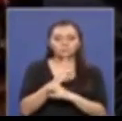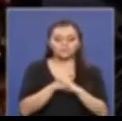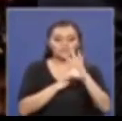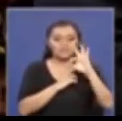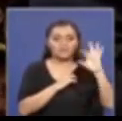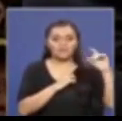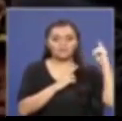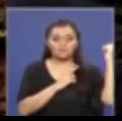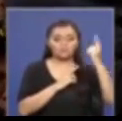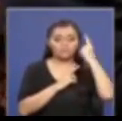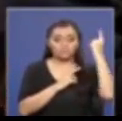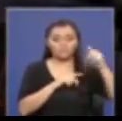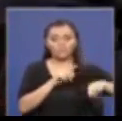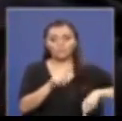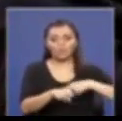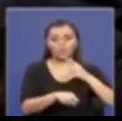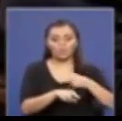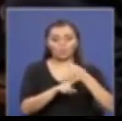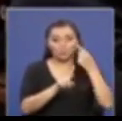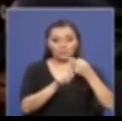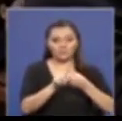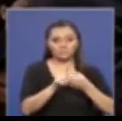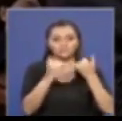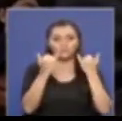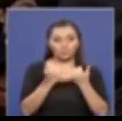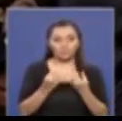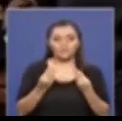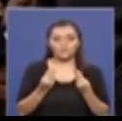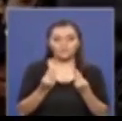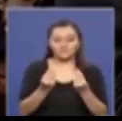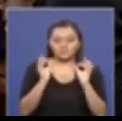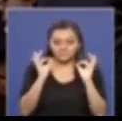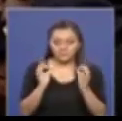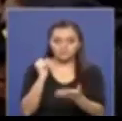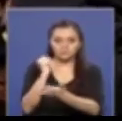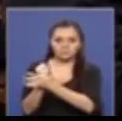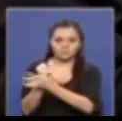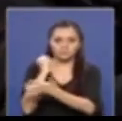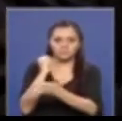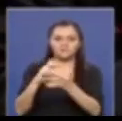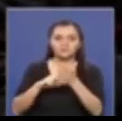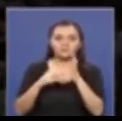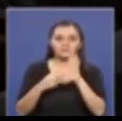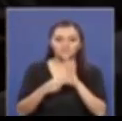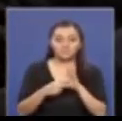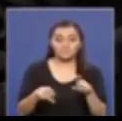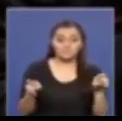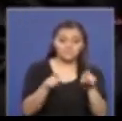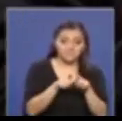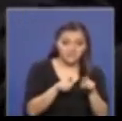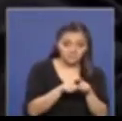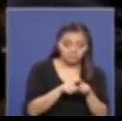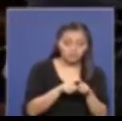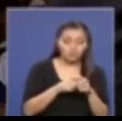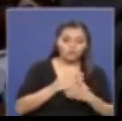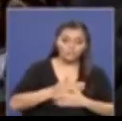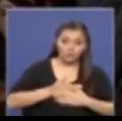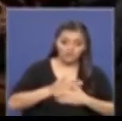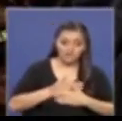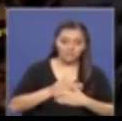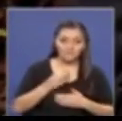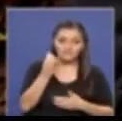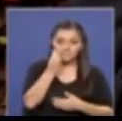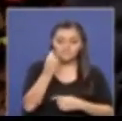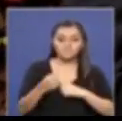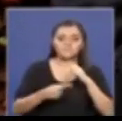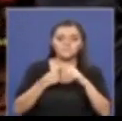500 kilovatios hora por mes, tienen una señal de eficiencia energética. Es decir, teniendo el mismo confort, pero con menos consumo